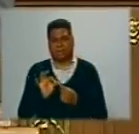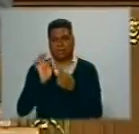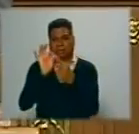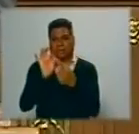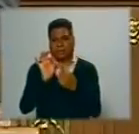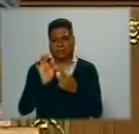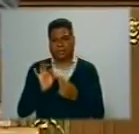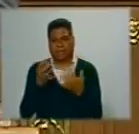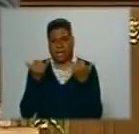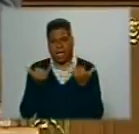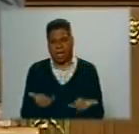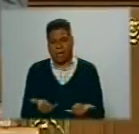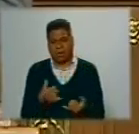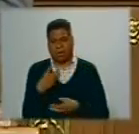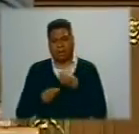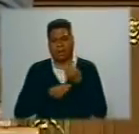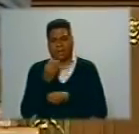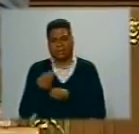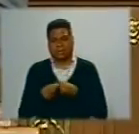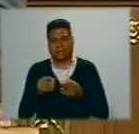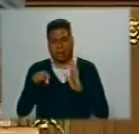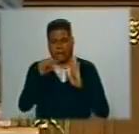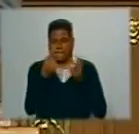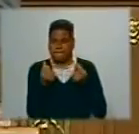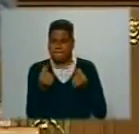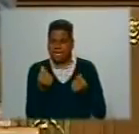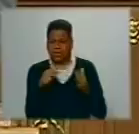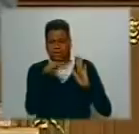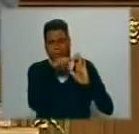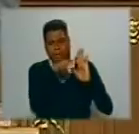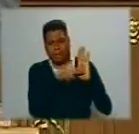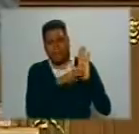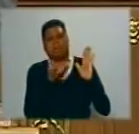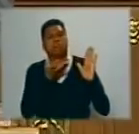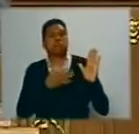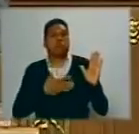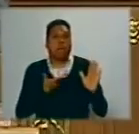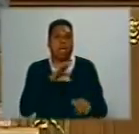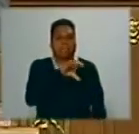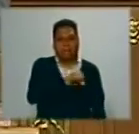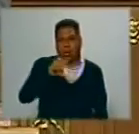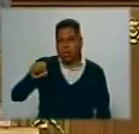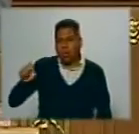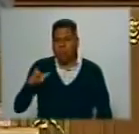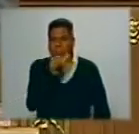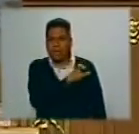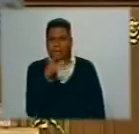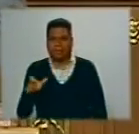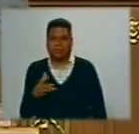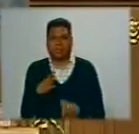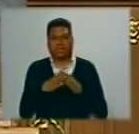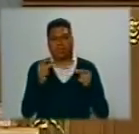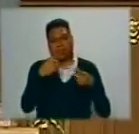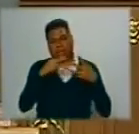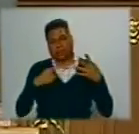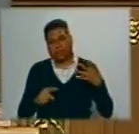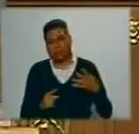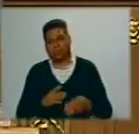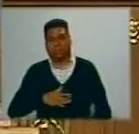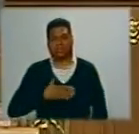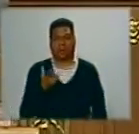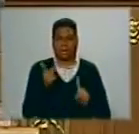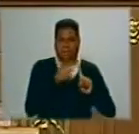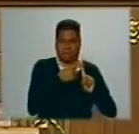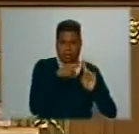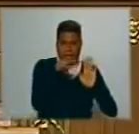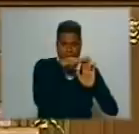especialmente para establecer los precios y garantizar el acceso de las personas a los bienes y servicios priorizados por